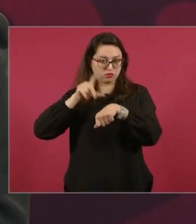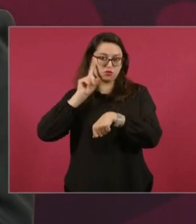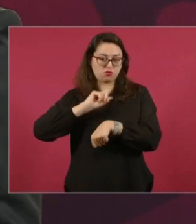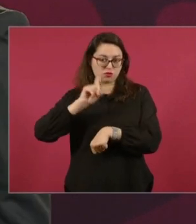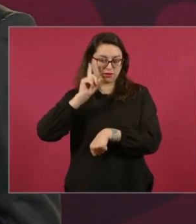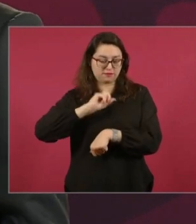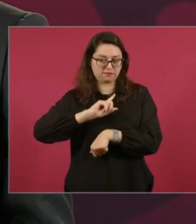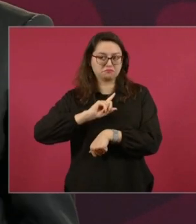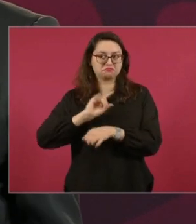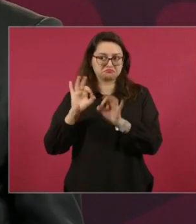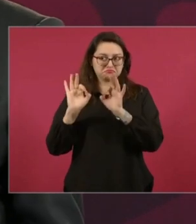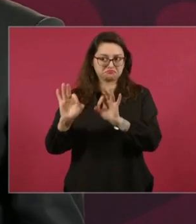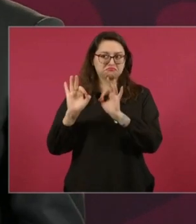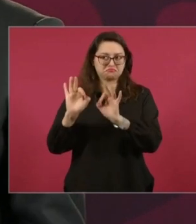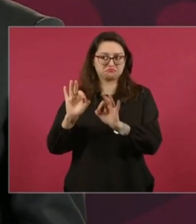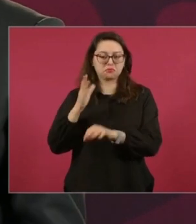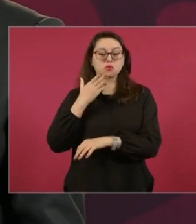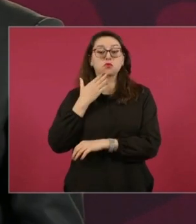mujer